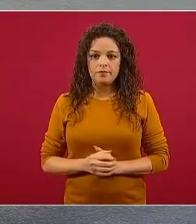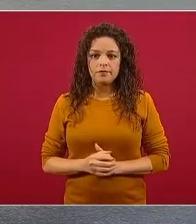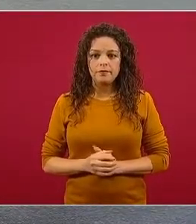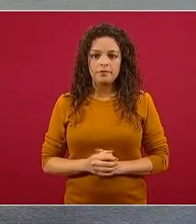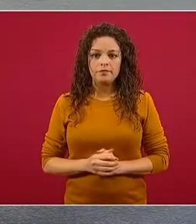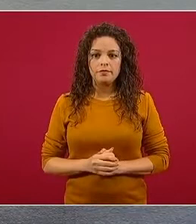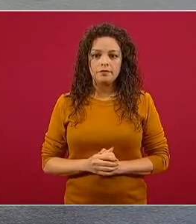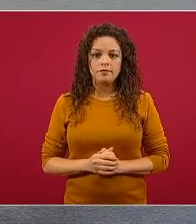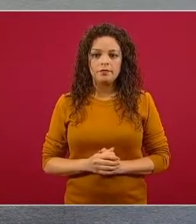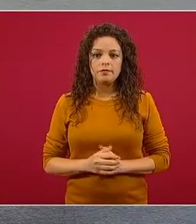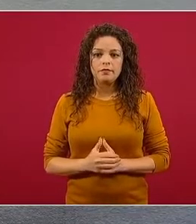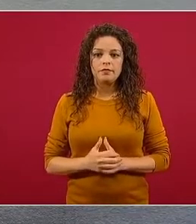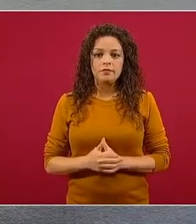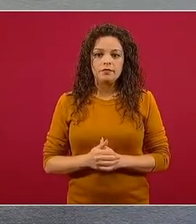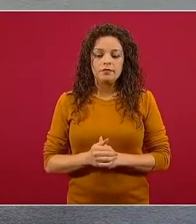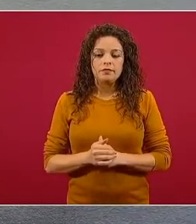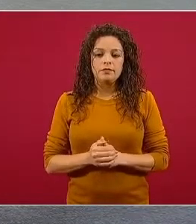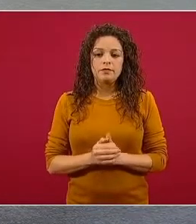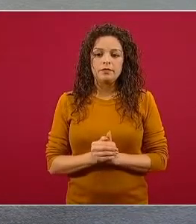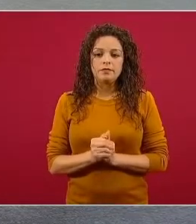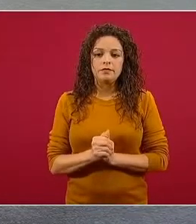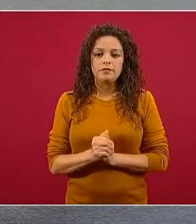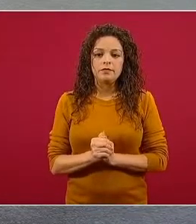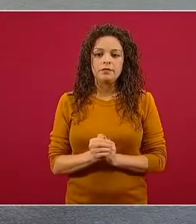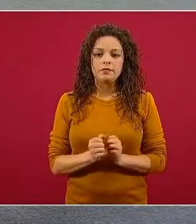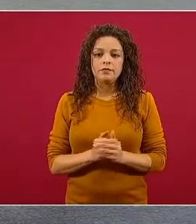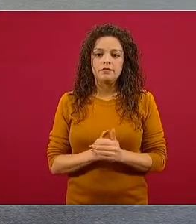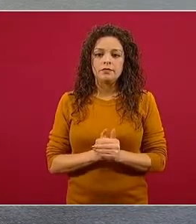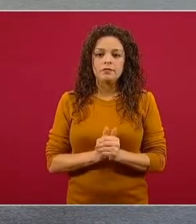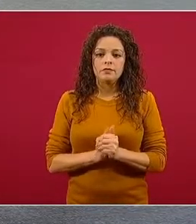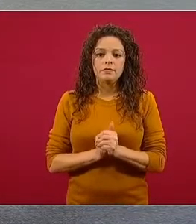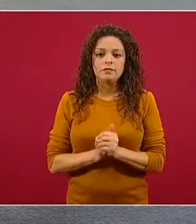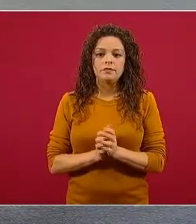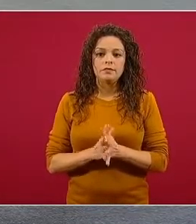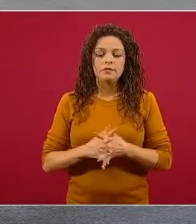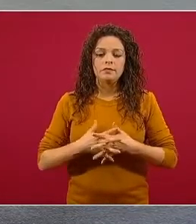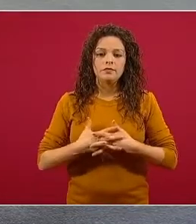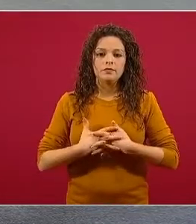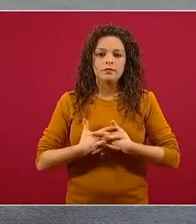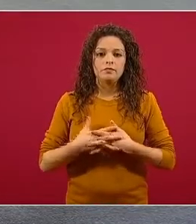de pasajeros en los globalizadores de Sabre, Amadeus.